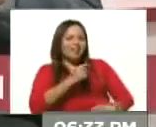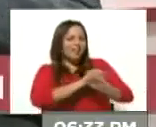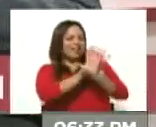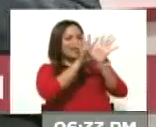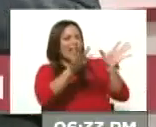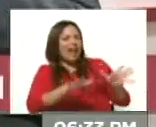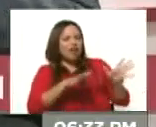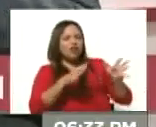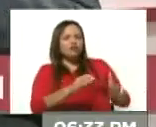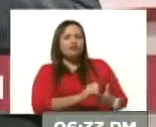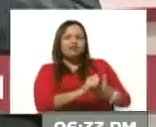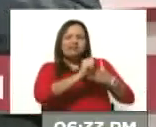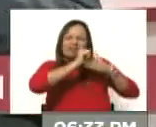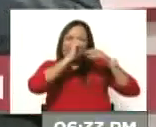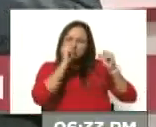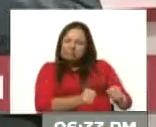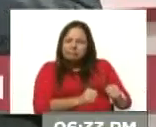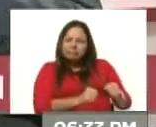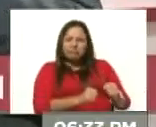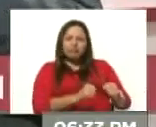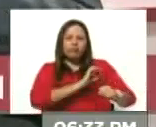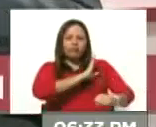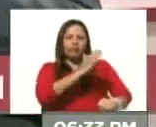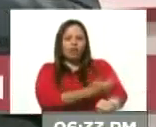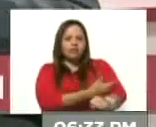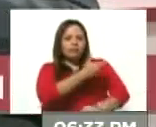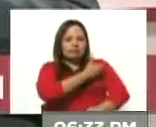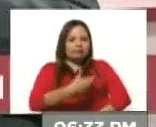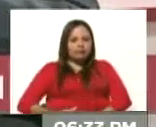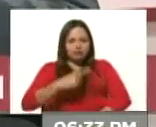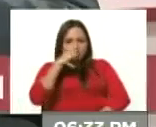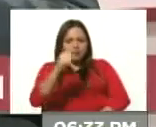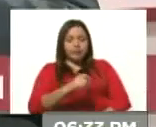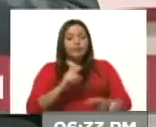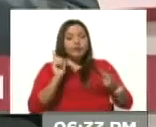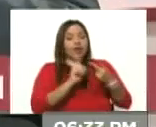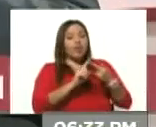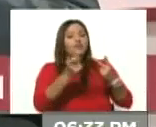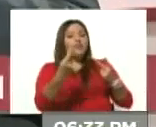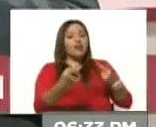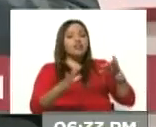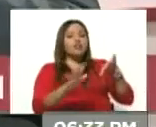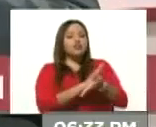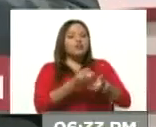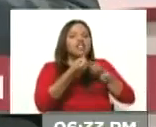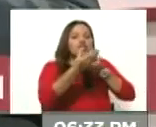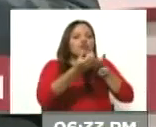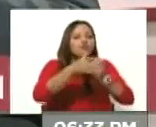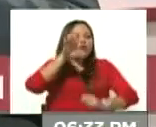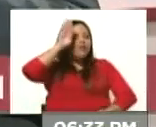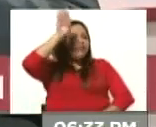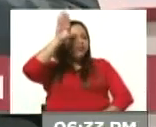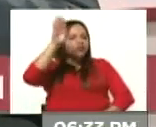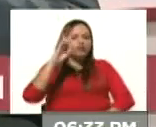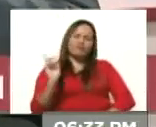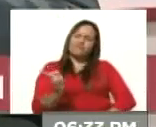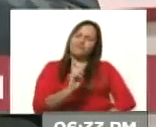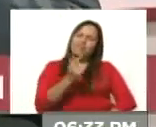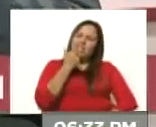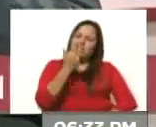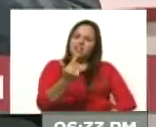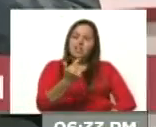vigorosa por parte del presidente de la república la ausencia de un discurso de futuro no basta con mencionar